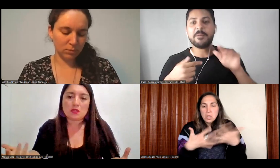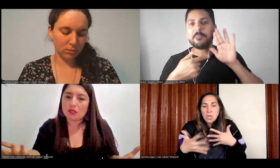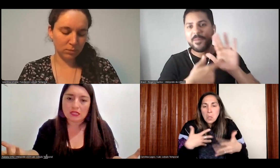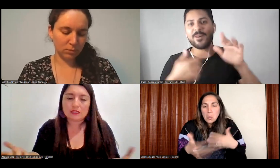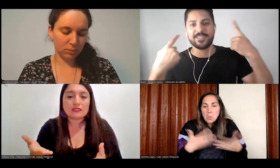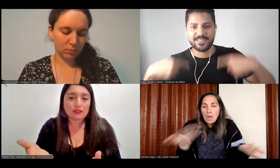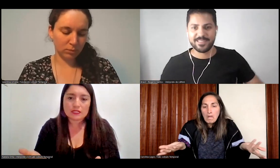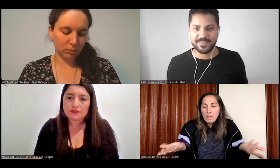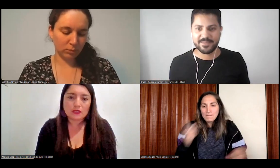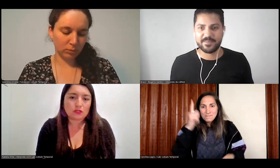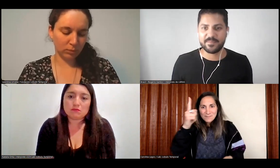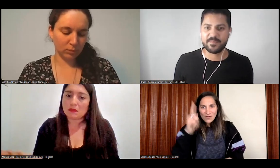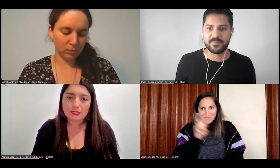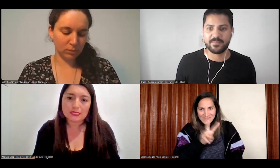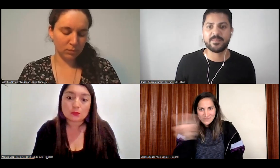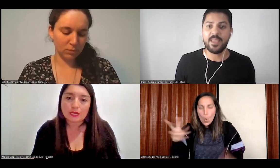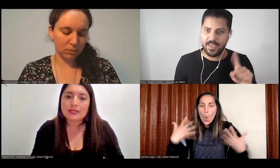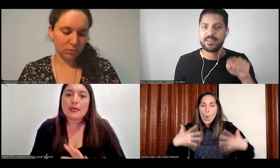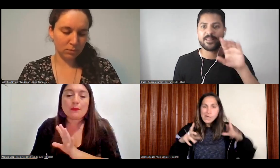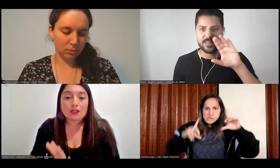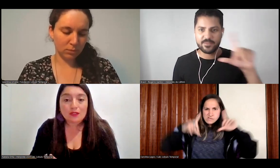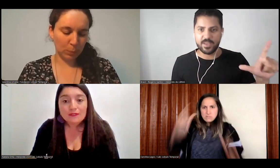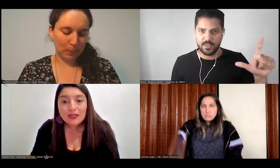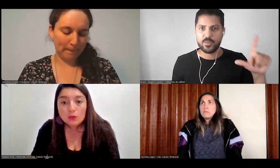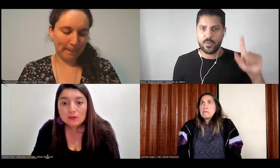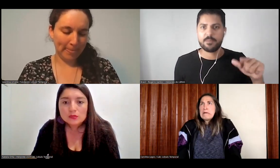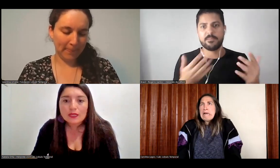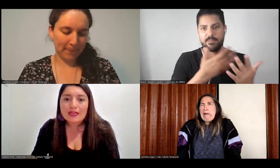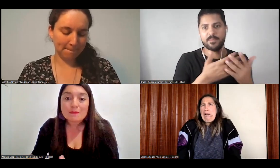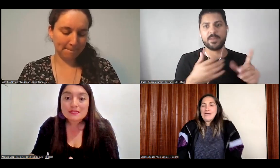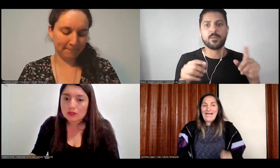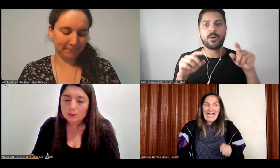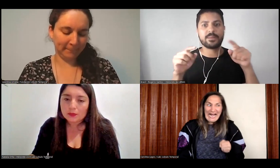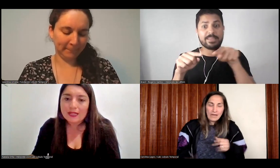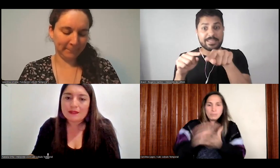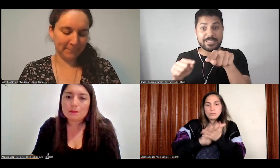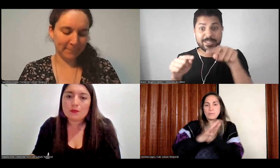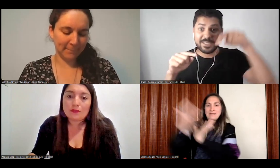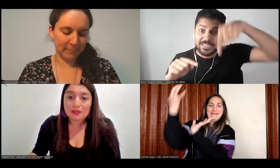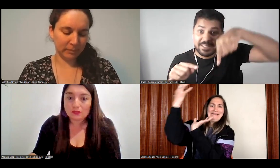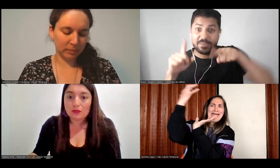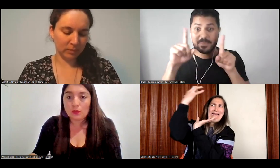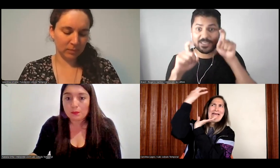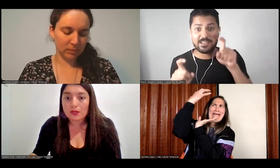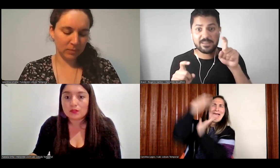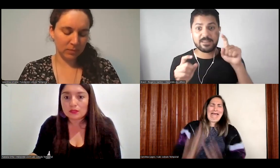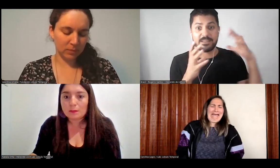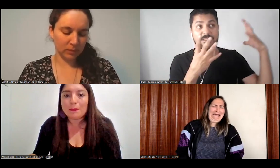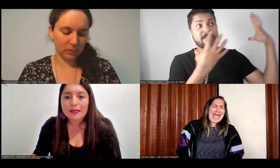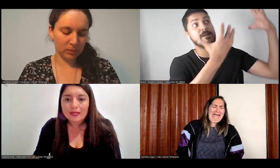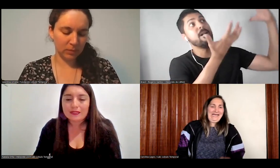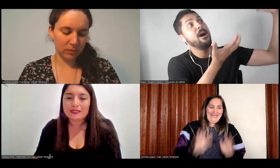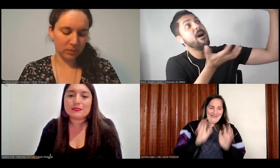plátano y me lo comí, ok, a través de clasificadores, de manera natural. Pero el vernáculo visual además incorpora movimientos del cuerpo, del